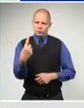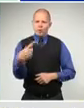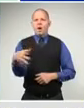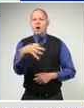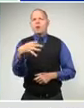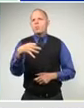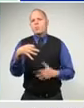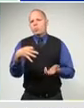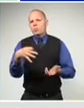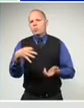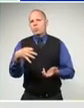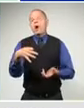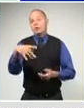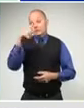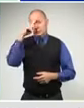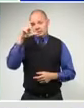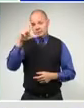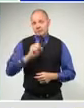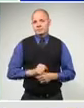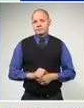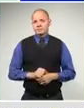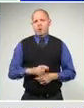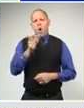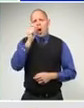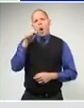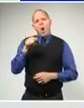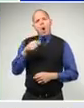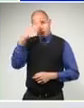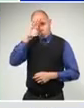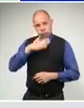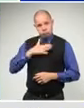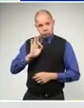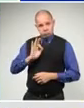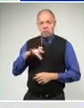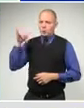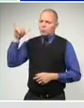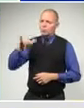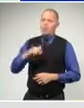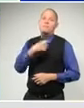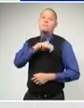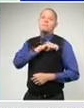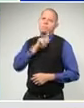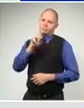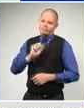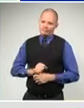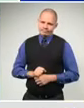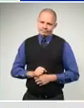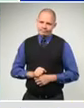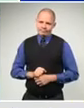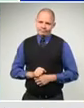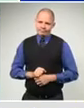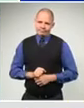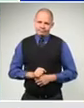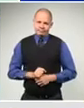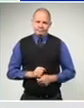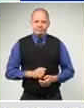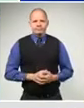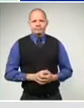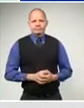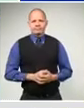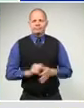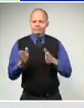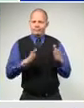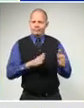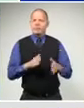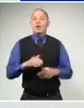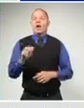Santa Clara, un viajero cubano que venía de España, o que vino de España. Camagüey, un